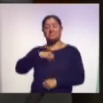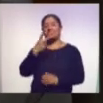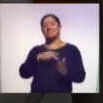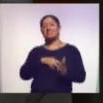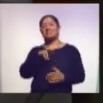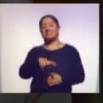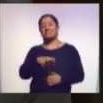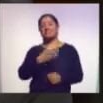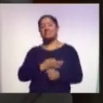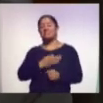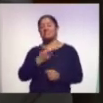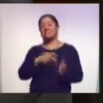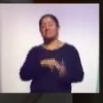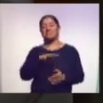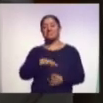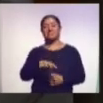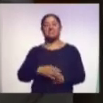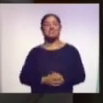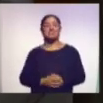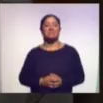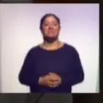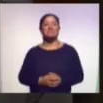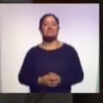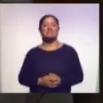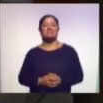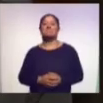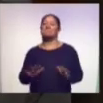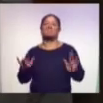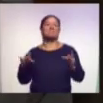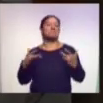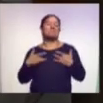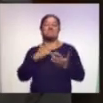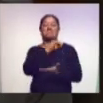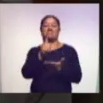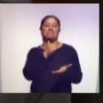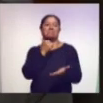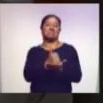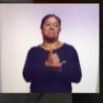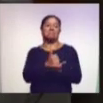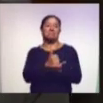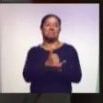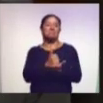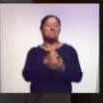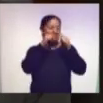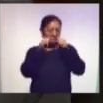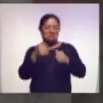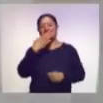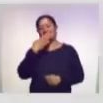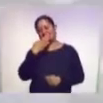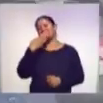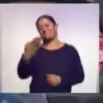2018 en este caso 19, prácticamente tenemos una ciudad de mejor atendida en ese